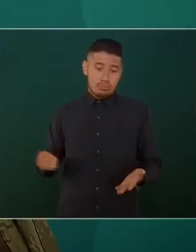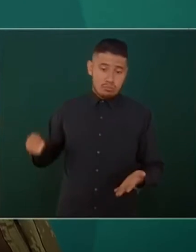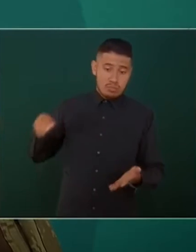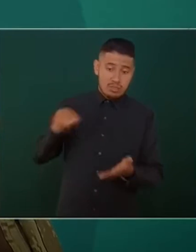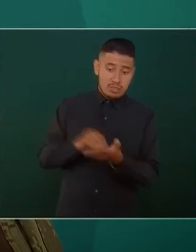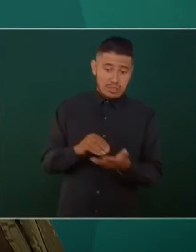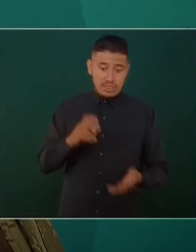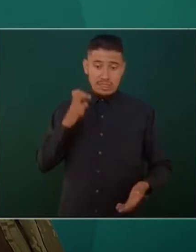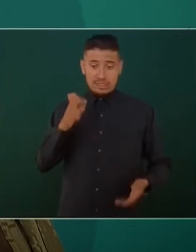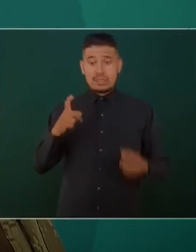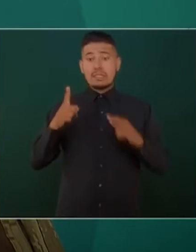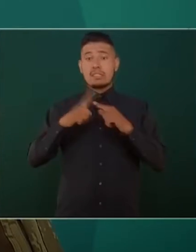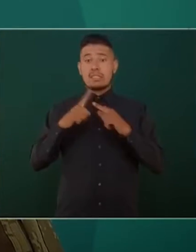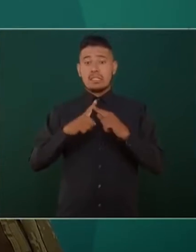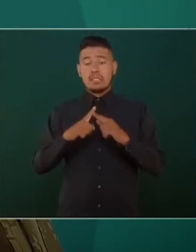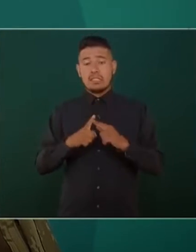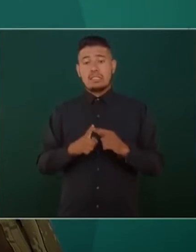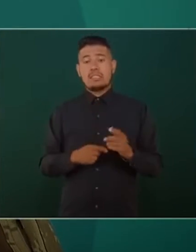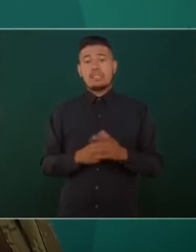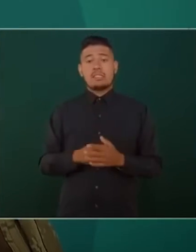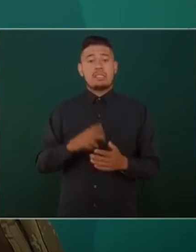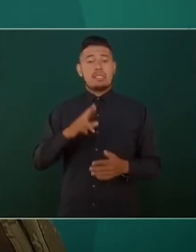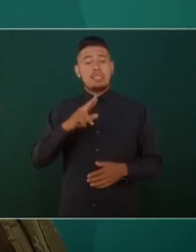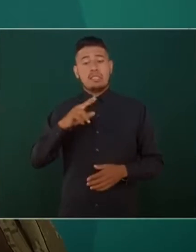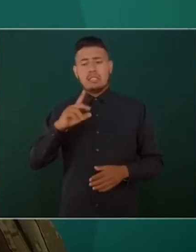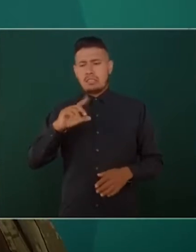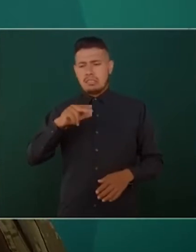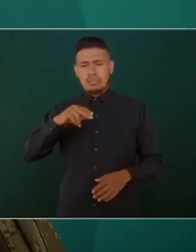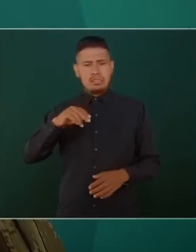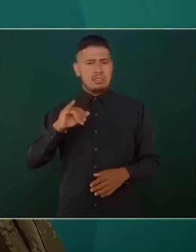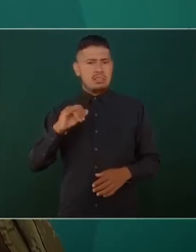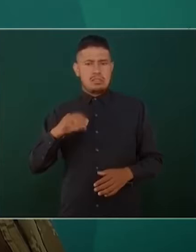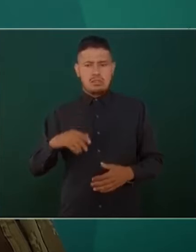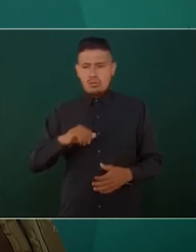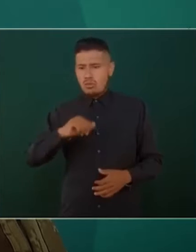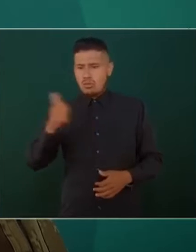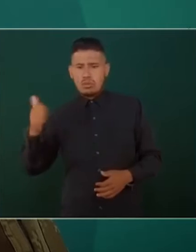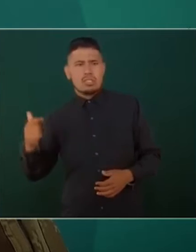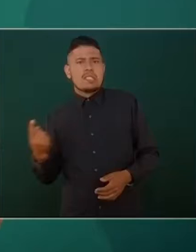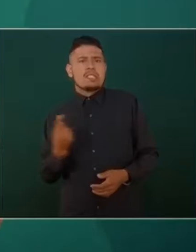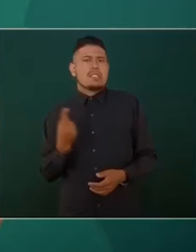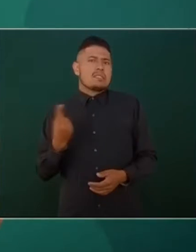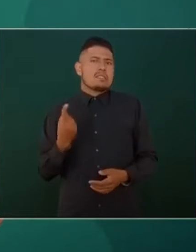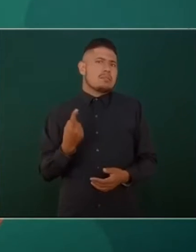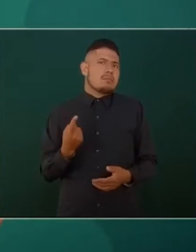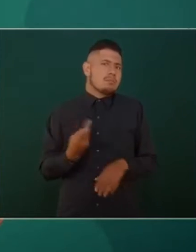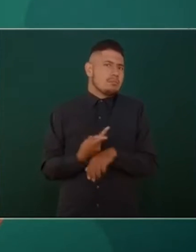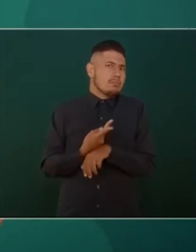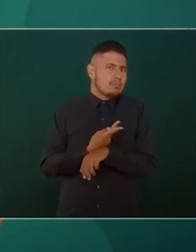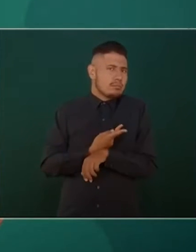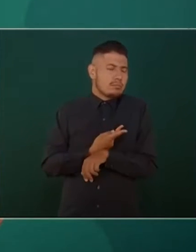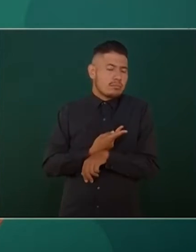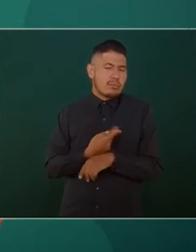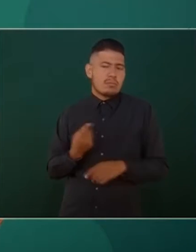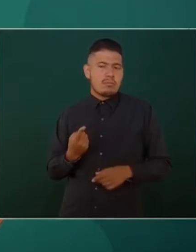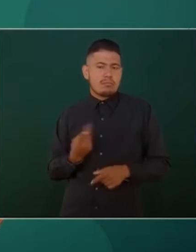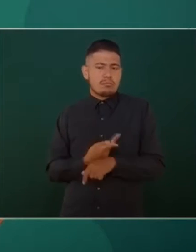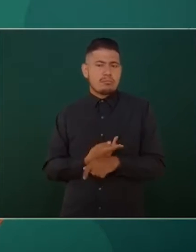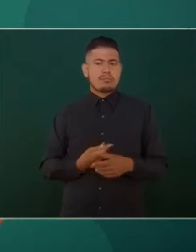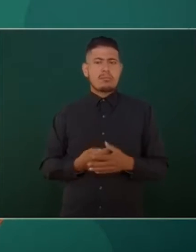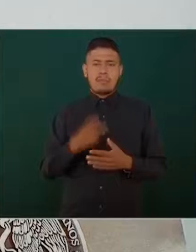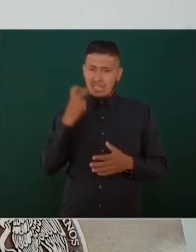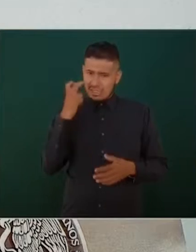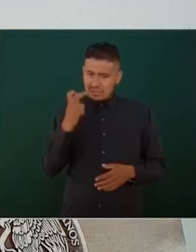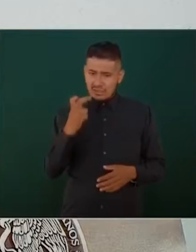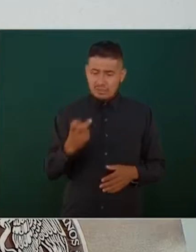en esa tarea, ni las subsecuentes, jamás no lo dieron. ¿Y qué situación llevaba? Pues